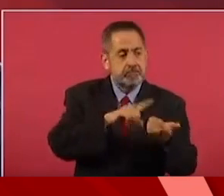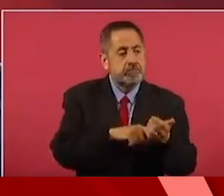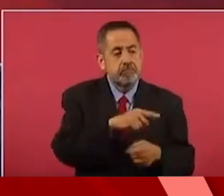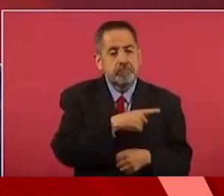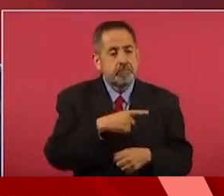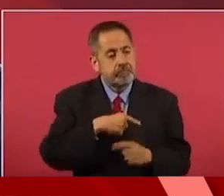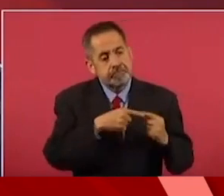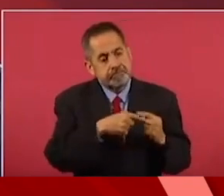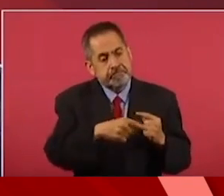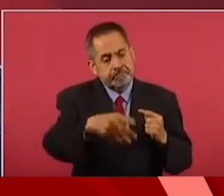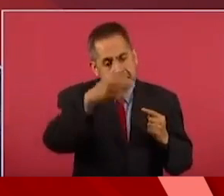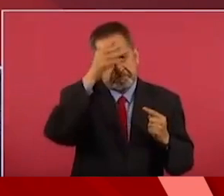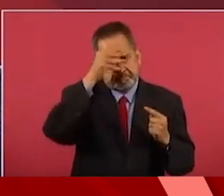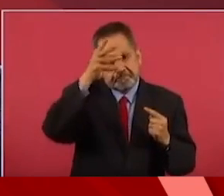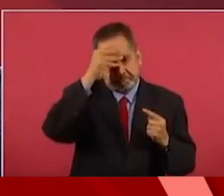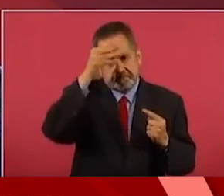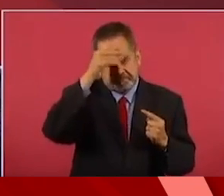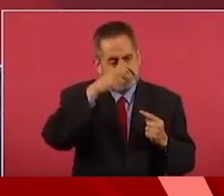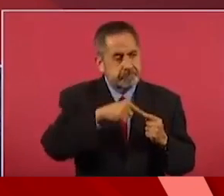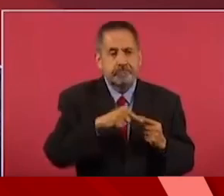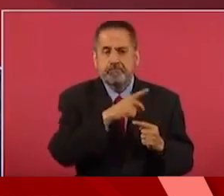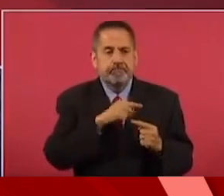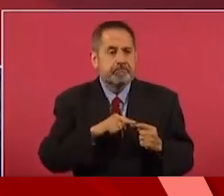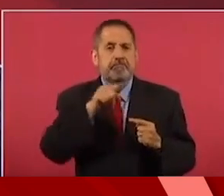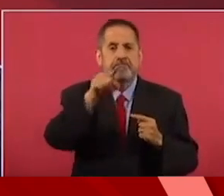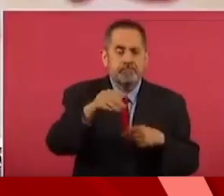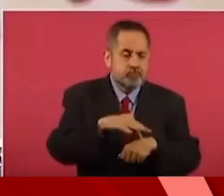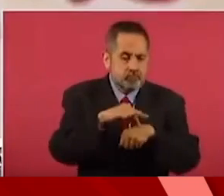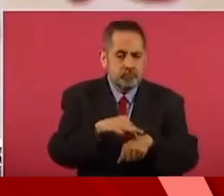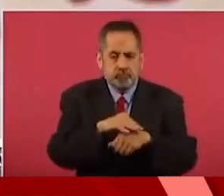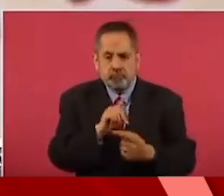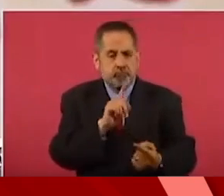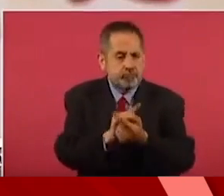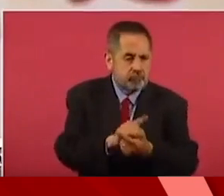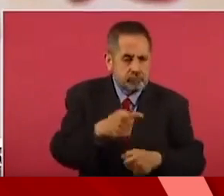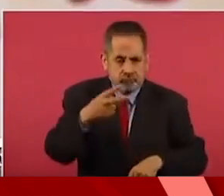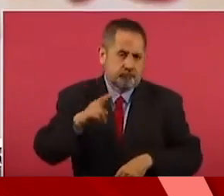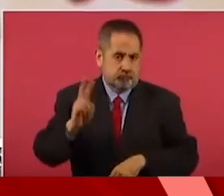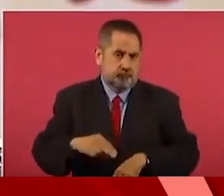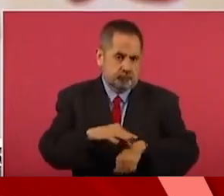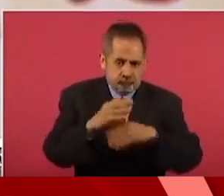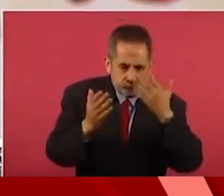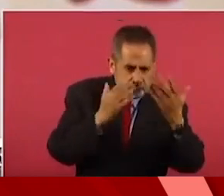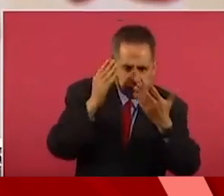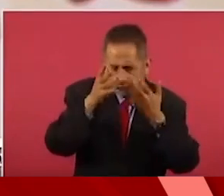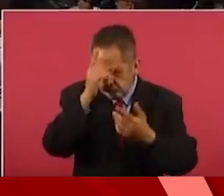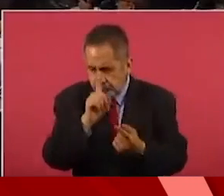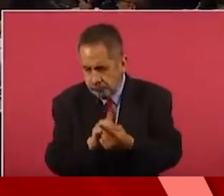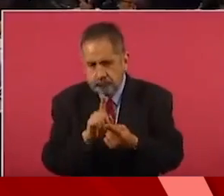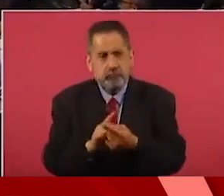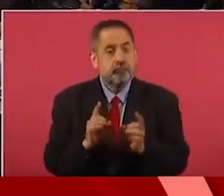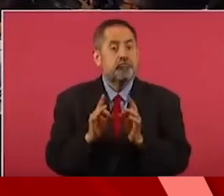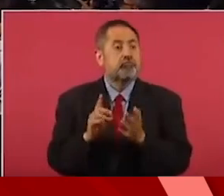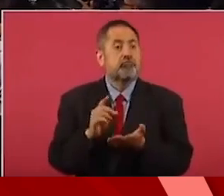su aprendizaje precisamente con prácticas, con presencia social en las diferentes instancias. No solo son